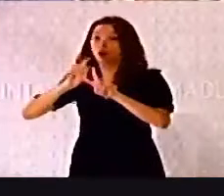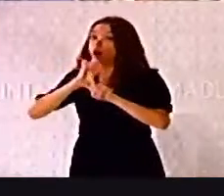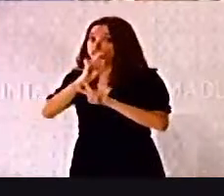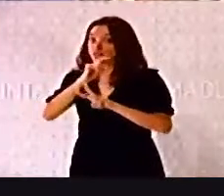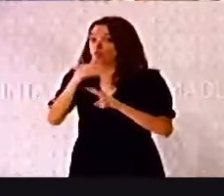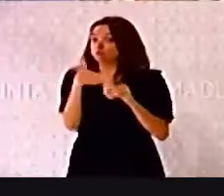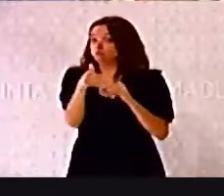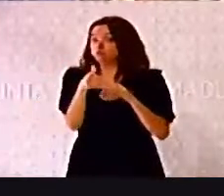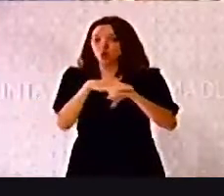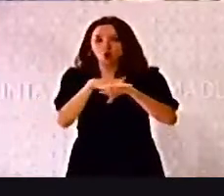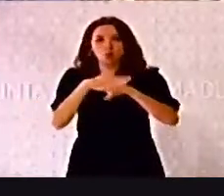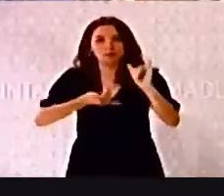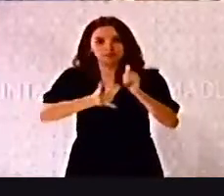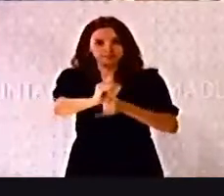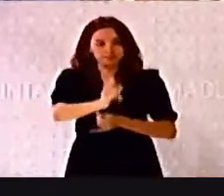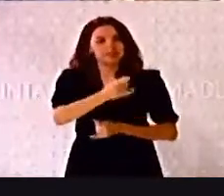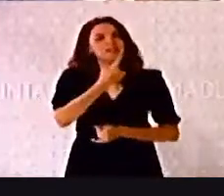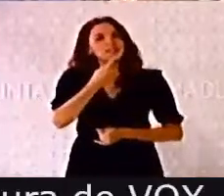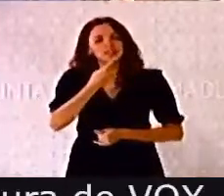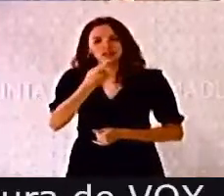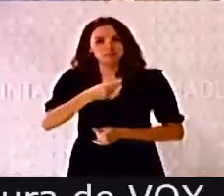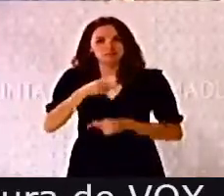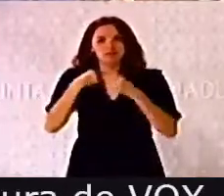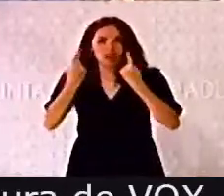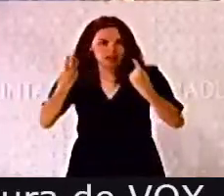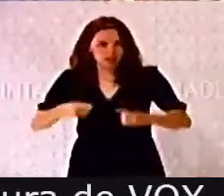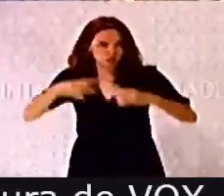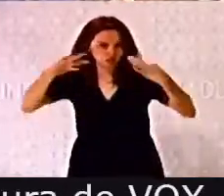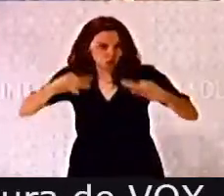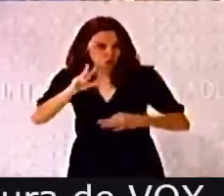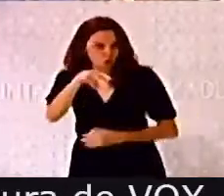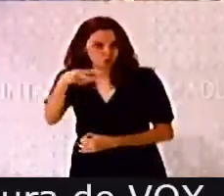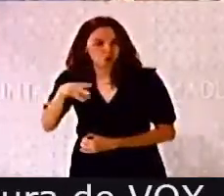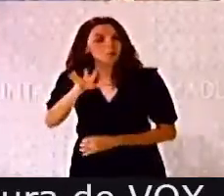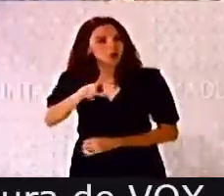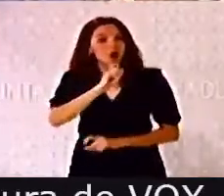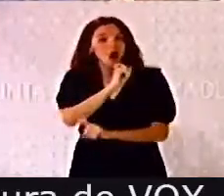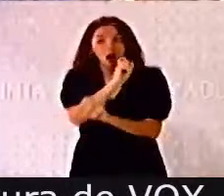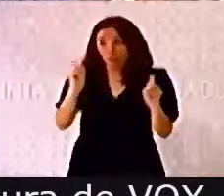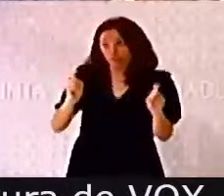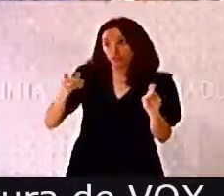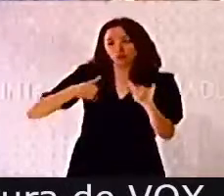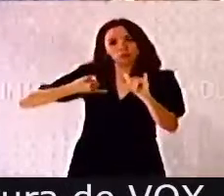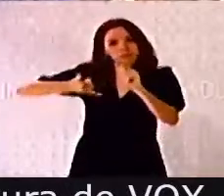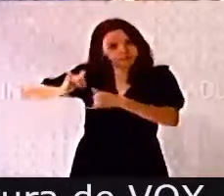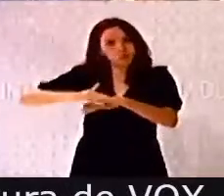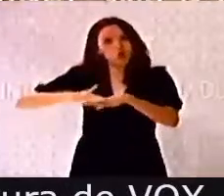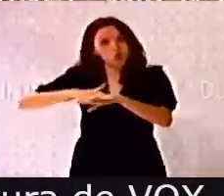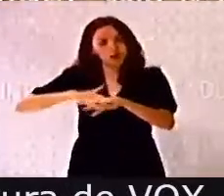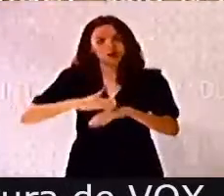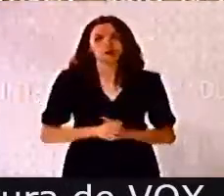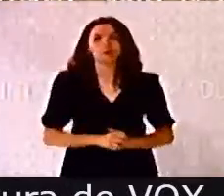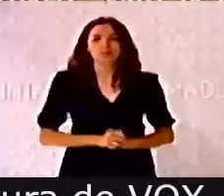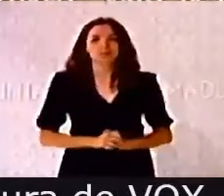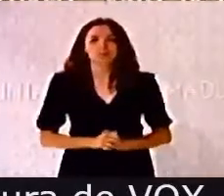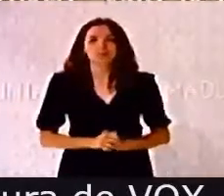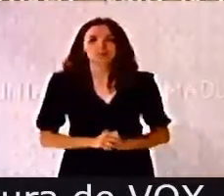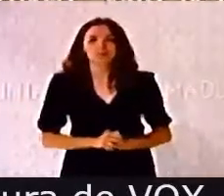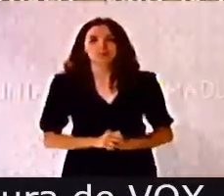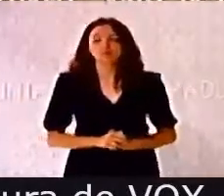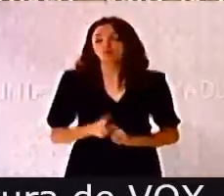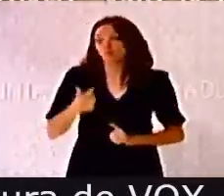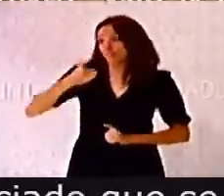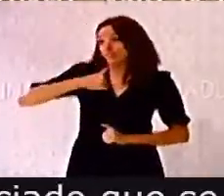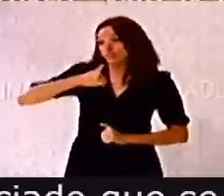nace condenado al fracaso, pero que ha anunciado que se va a presentar. Yo soy respetuoso siempre con lo que hagan los demás